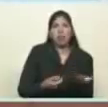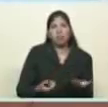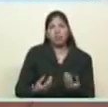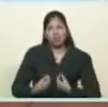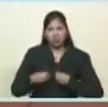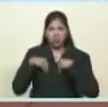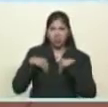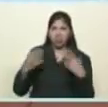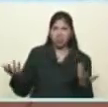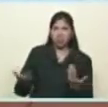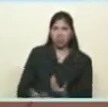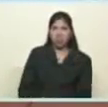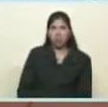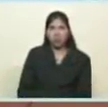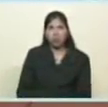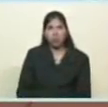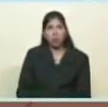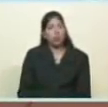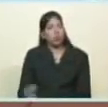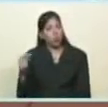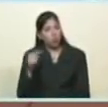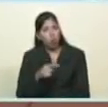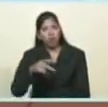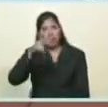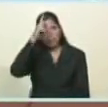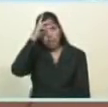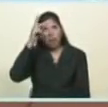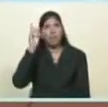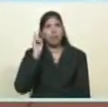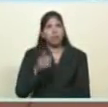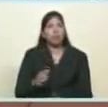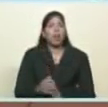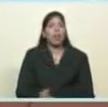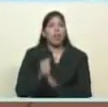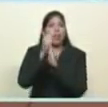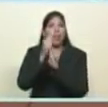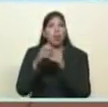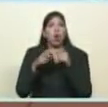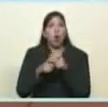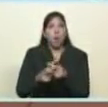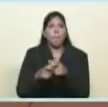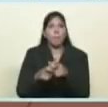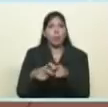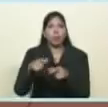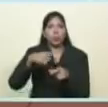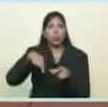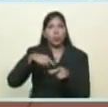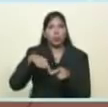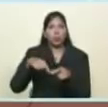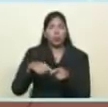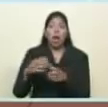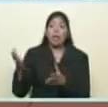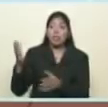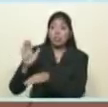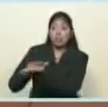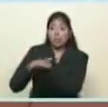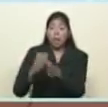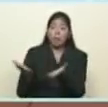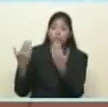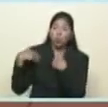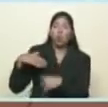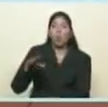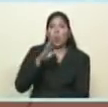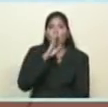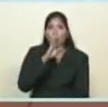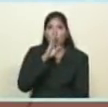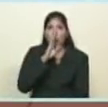Vicepresidente Ejecutivo de la República, usted va a presidir esta comisión y convoque a todos los bancos, a todos los